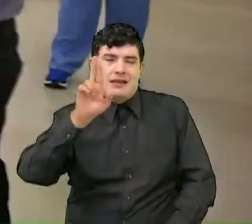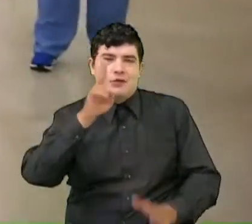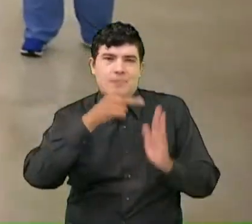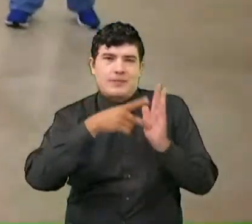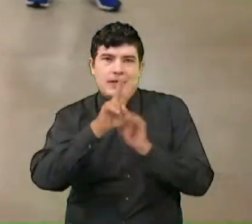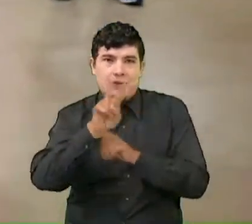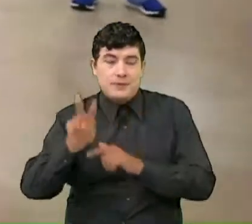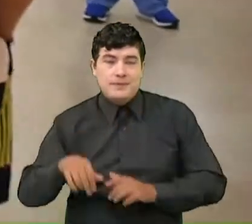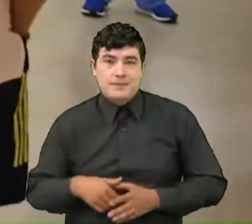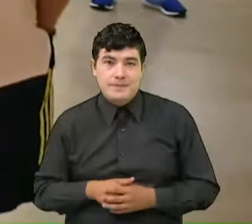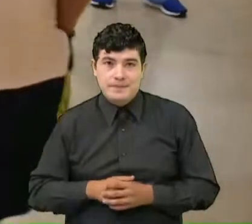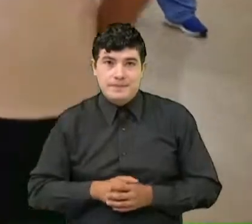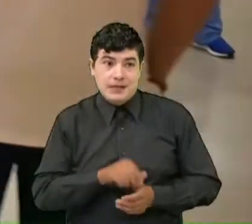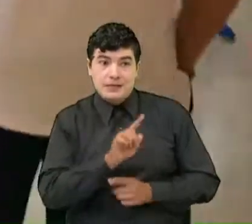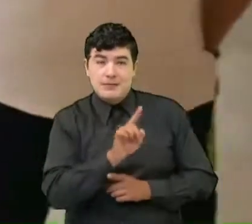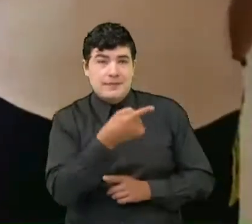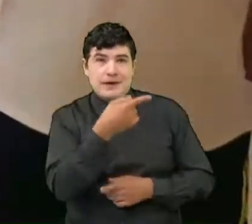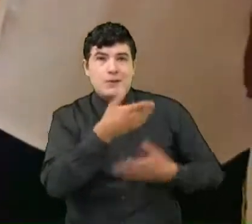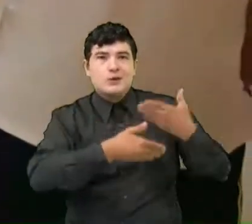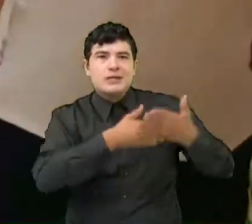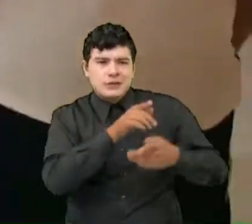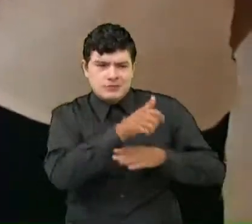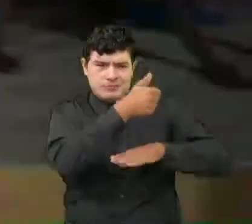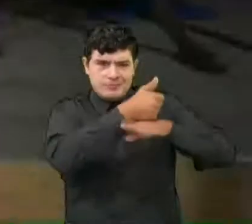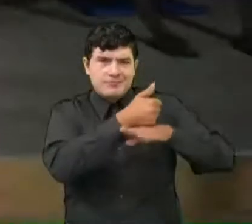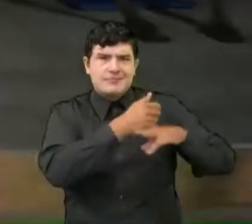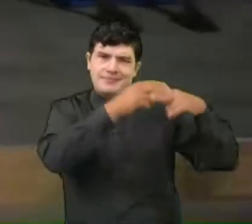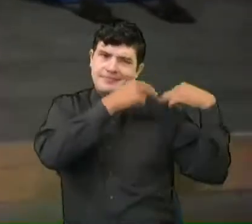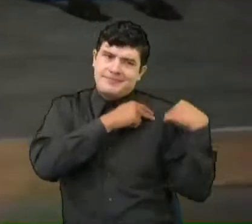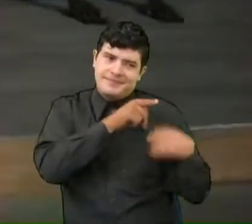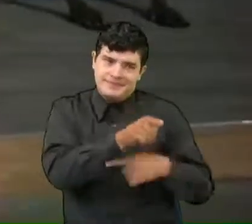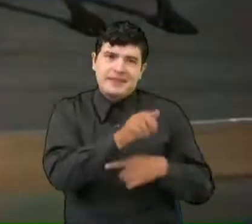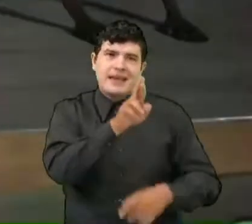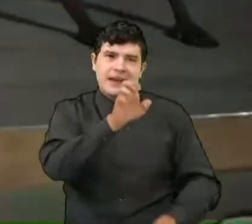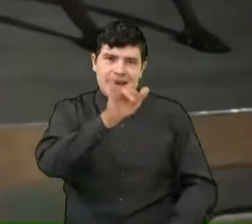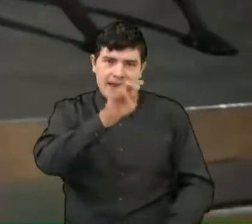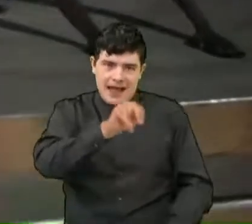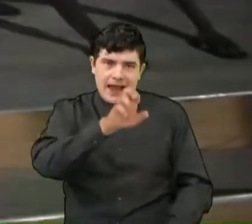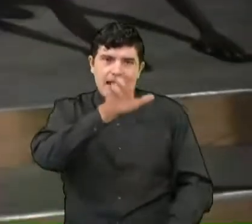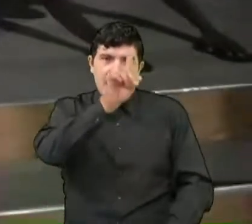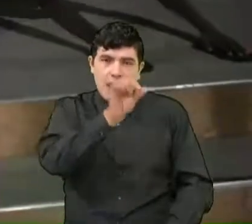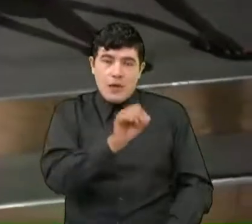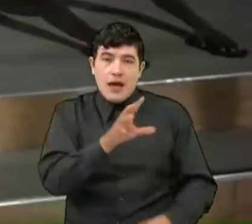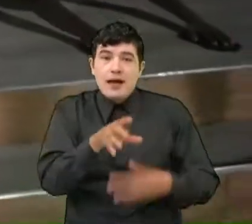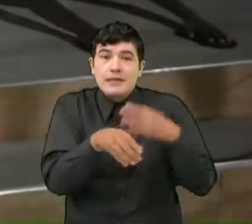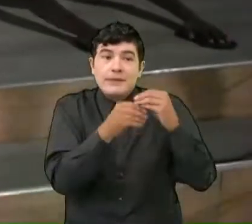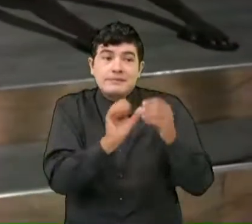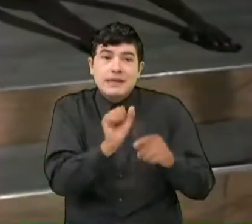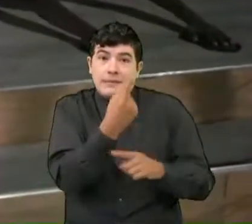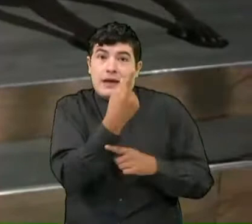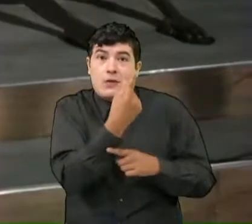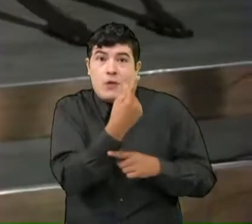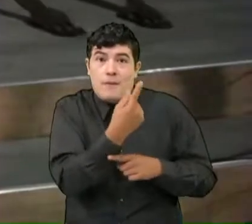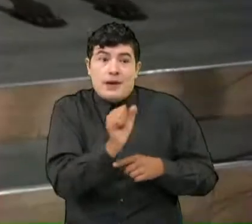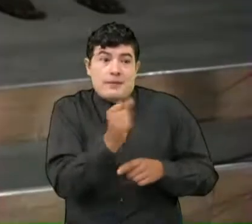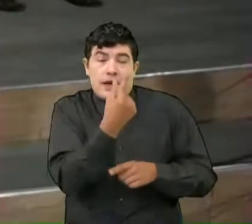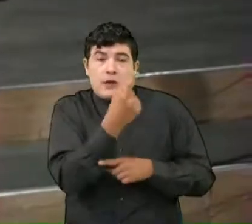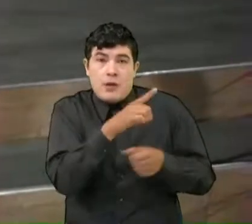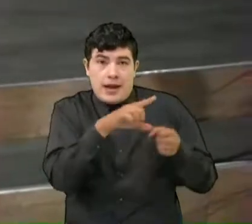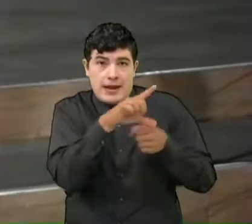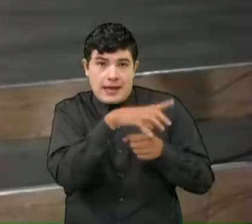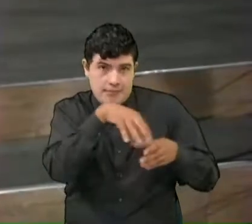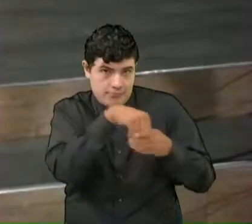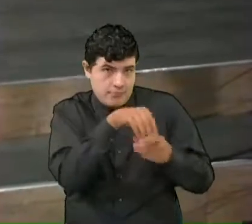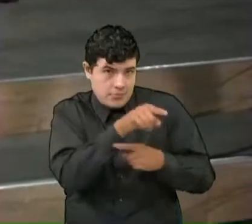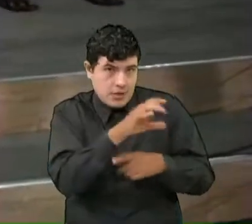es el primero de Reinaldo Rueda y fueron los primeros de la, o el mejor, los de la liga local, fueron los convocados.